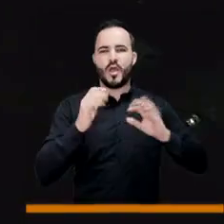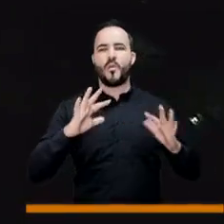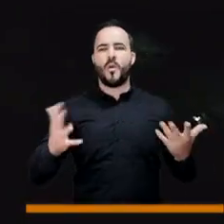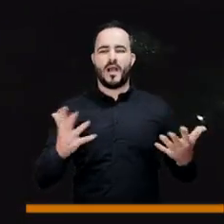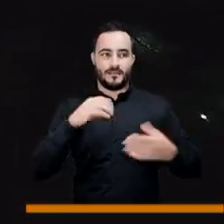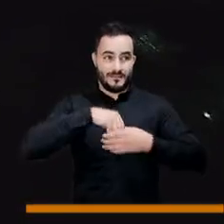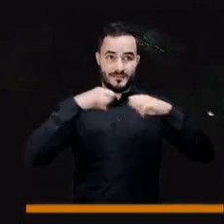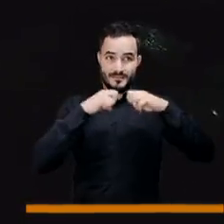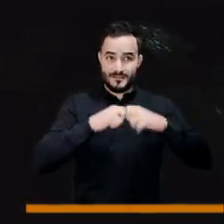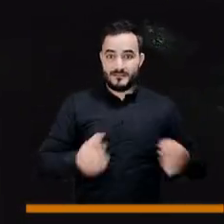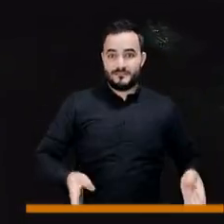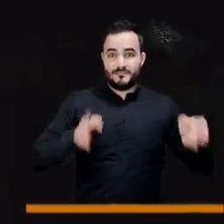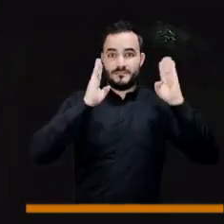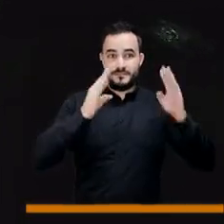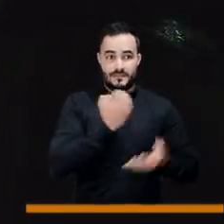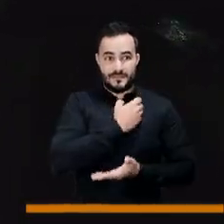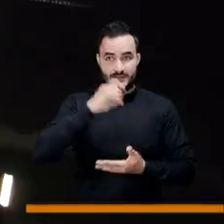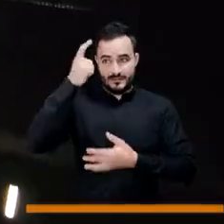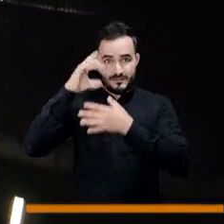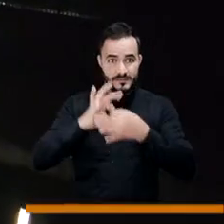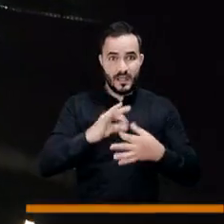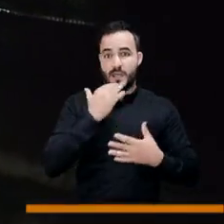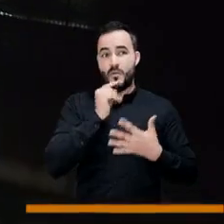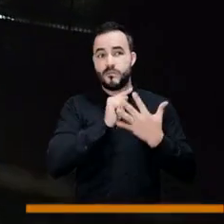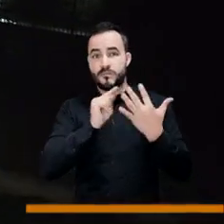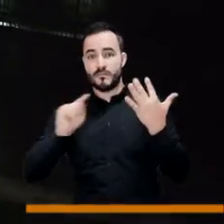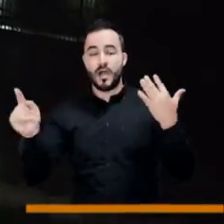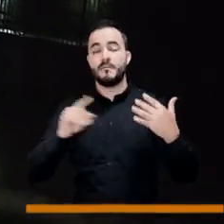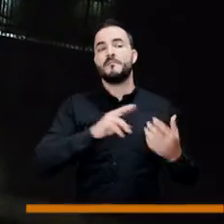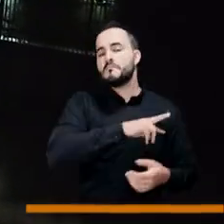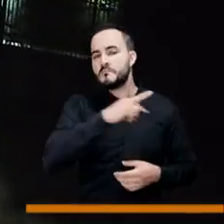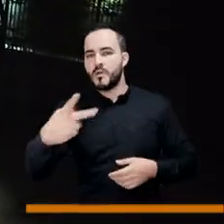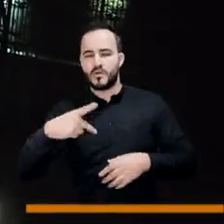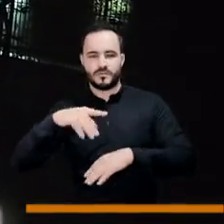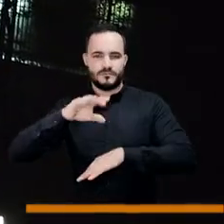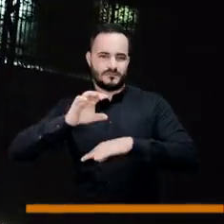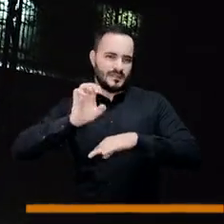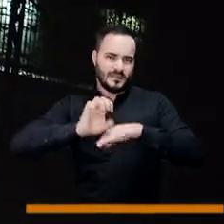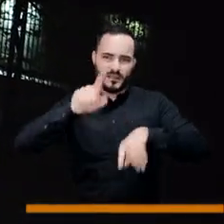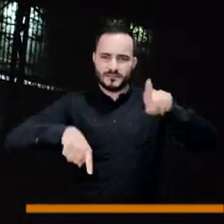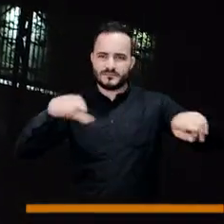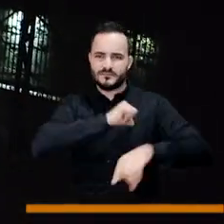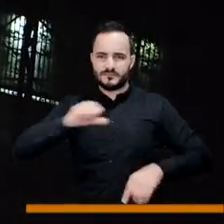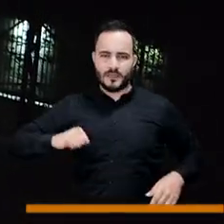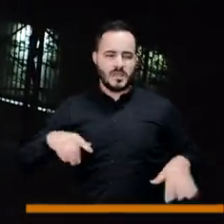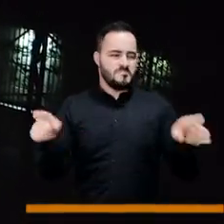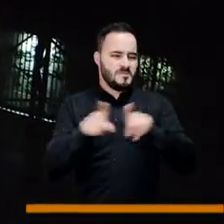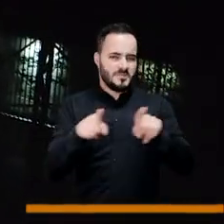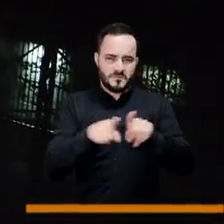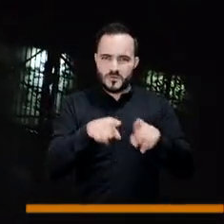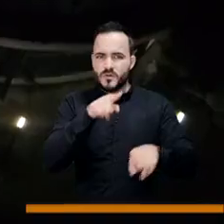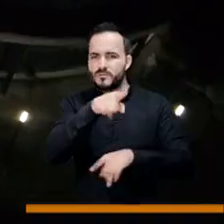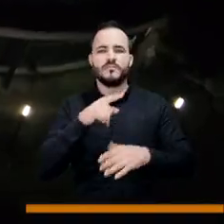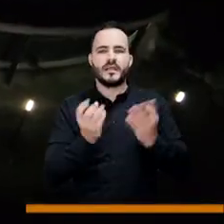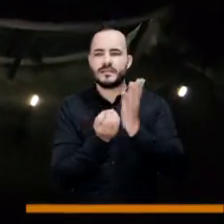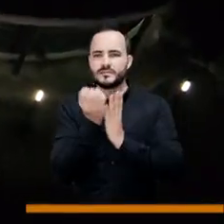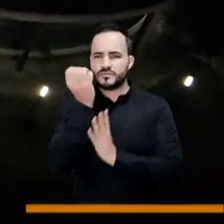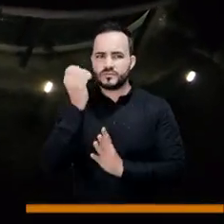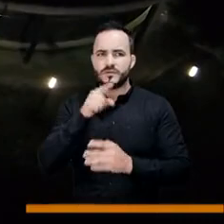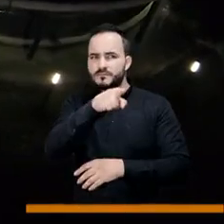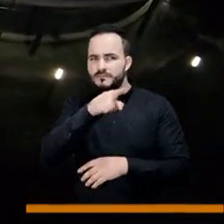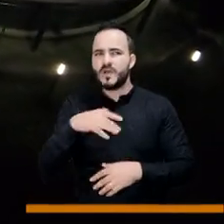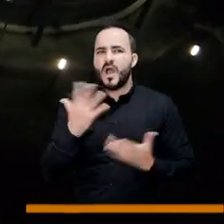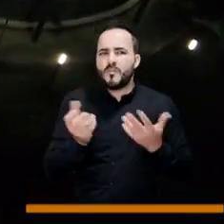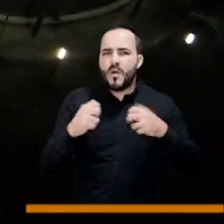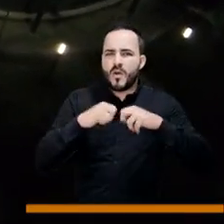los sistemas energéticos de los edificios públicos, y el sector privado a través de todo lo que tiene que ver con el mejoramiento de